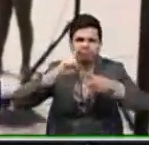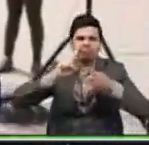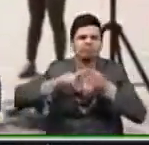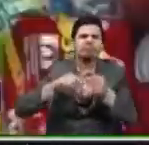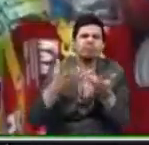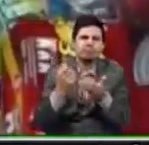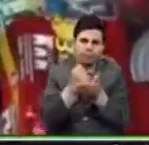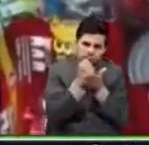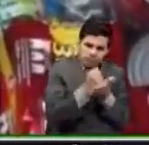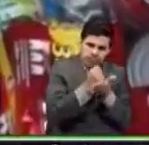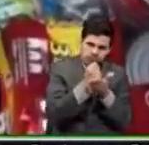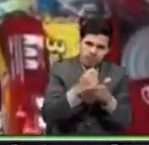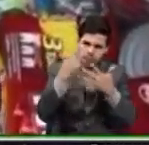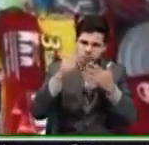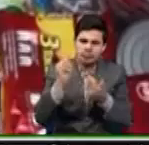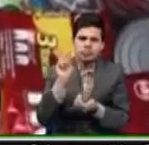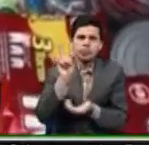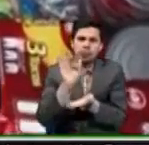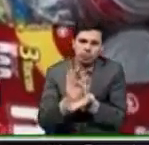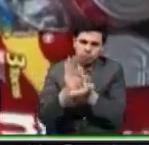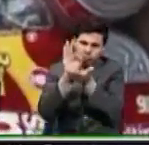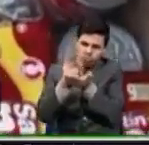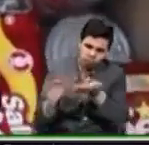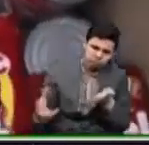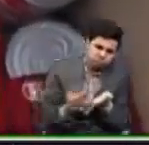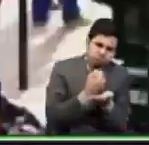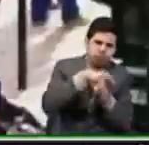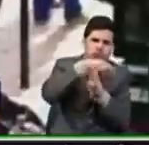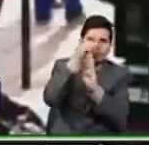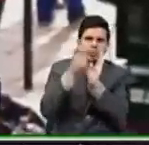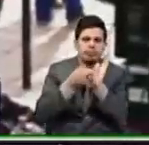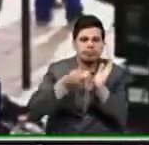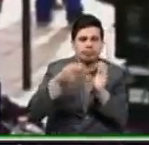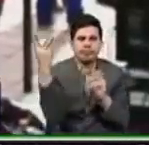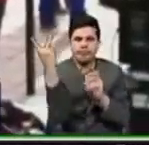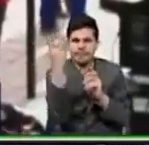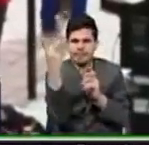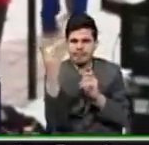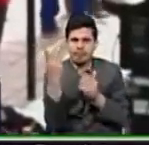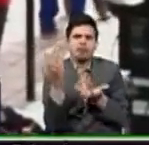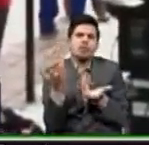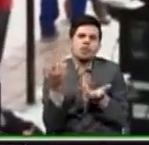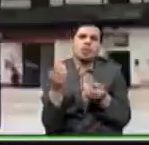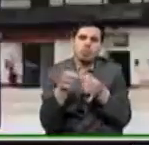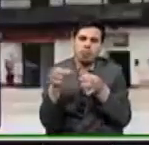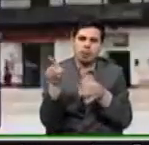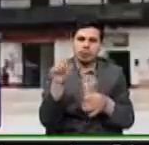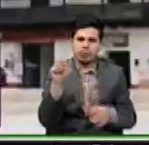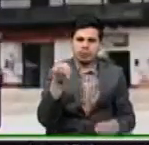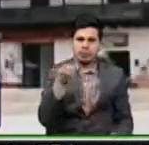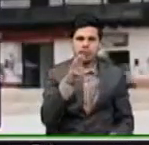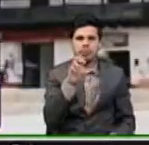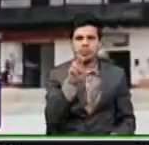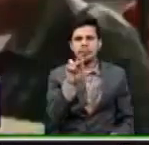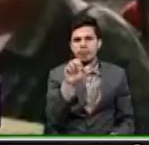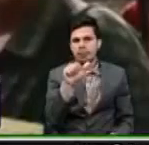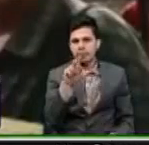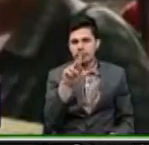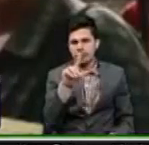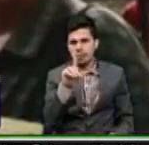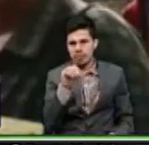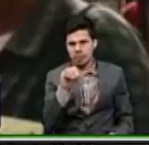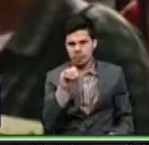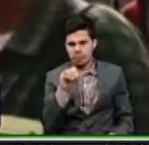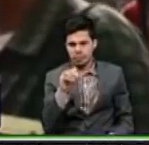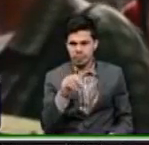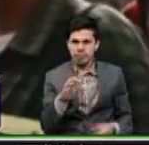es recolectar 2 toneladas de ayudas que serán enviadas este viernes hasta el corregimiento de San Bernardo de Bata. Invitamos a la